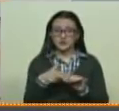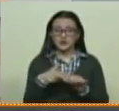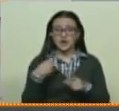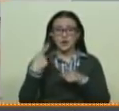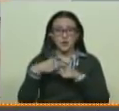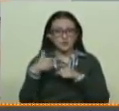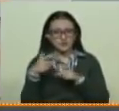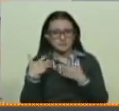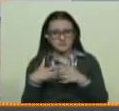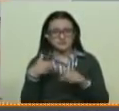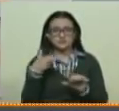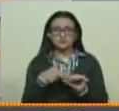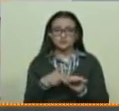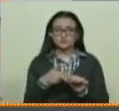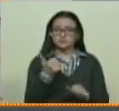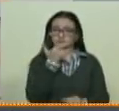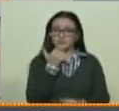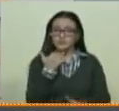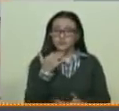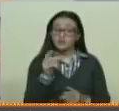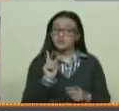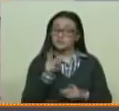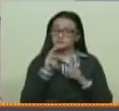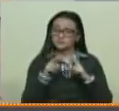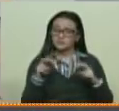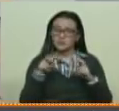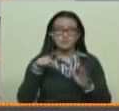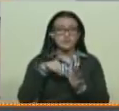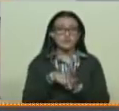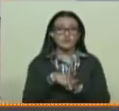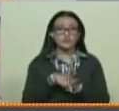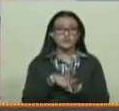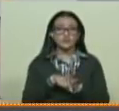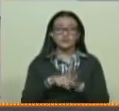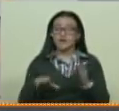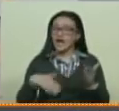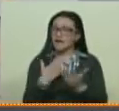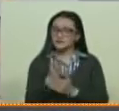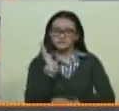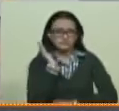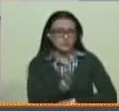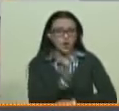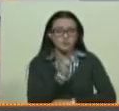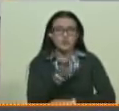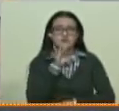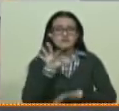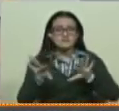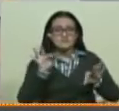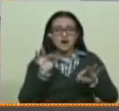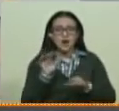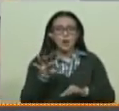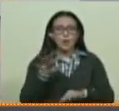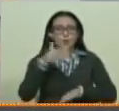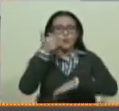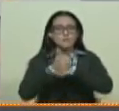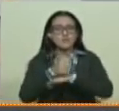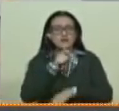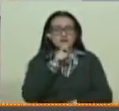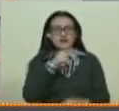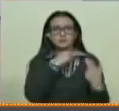Corporation, pues esa investigación profunda conduzca al castigo de los culpables y de los